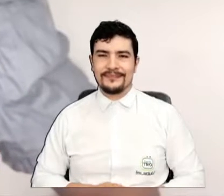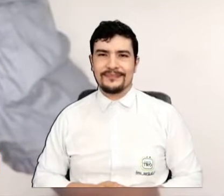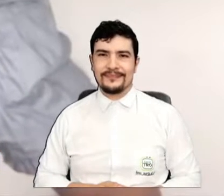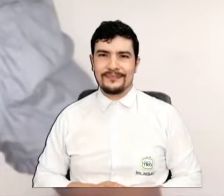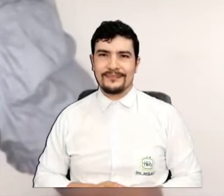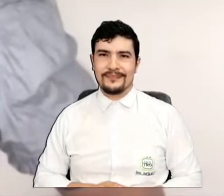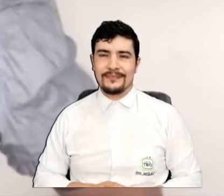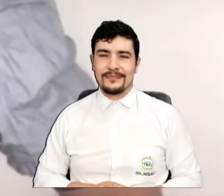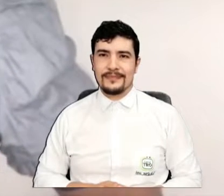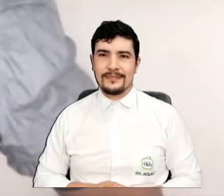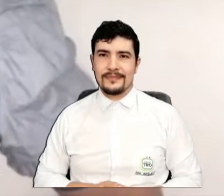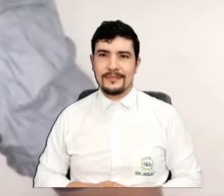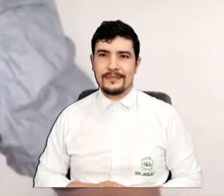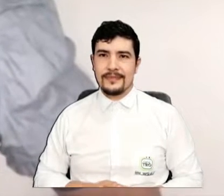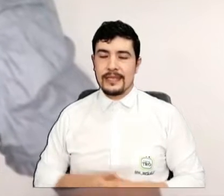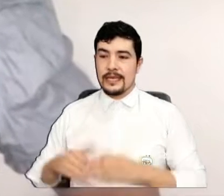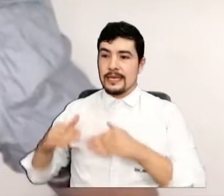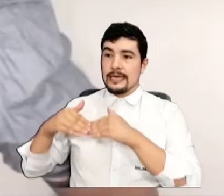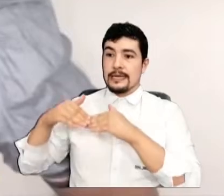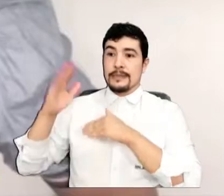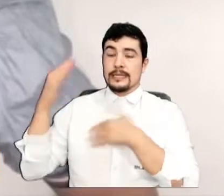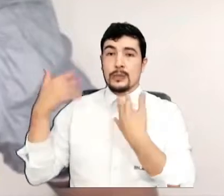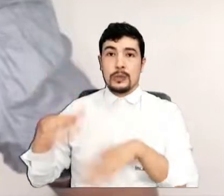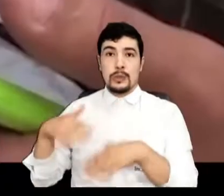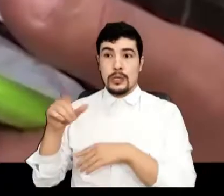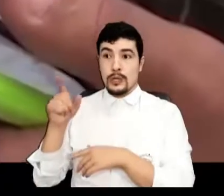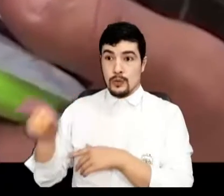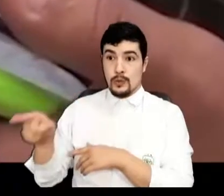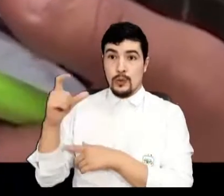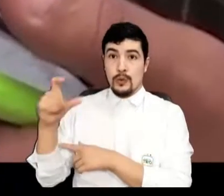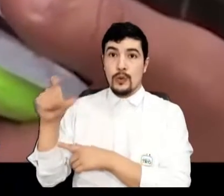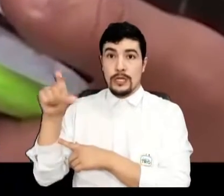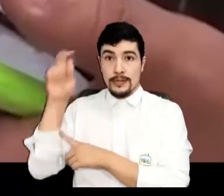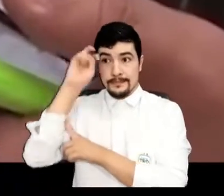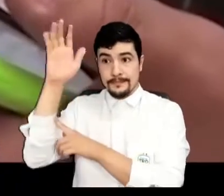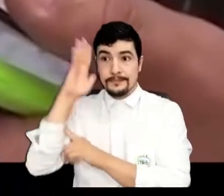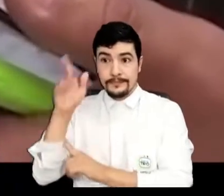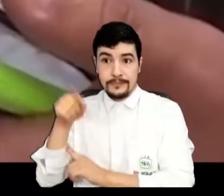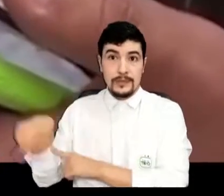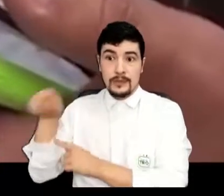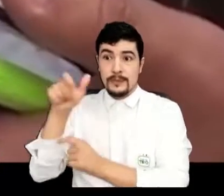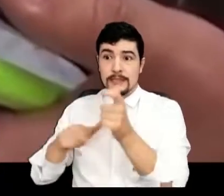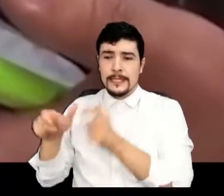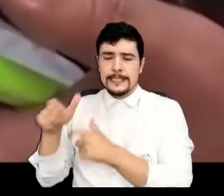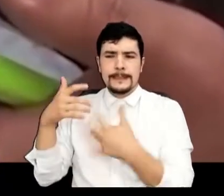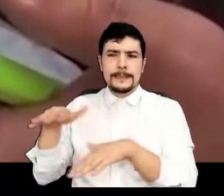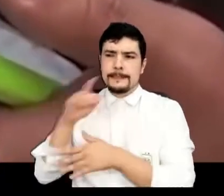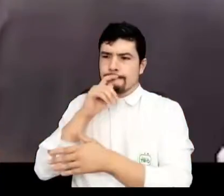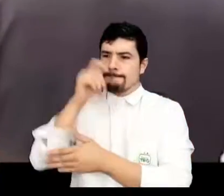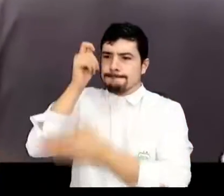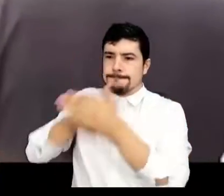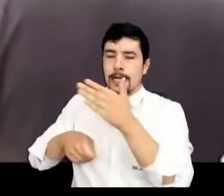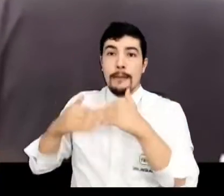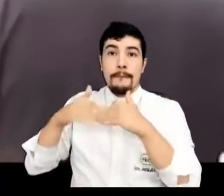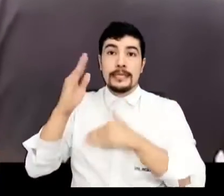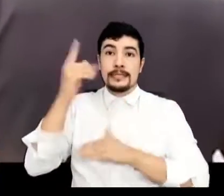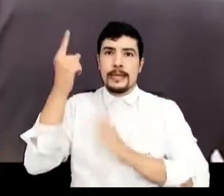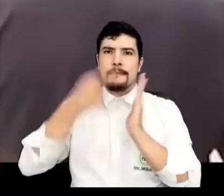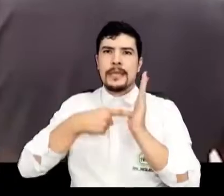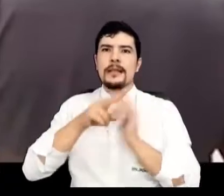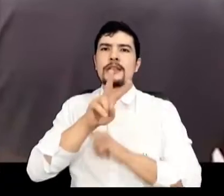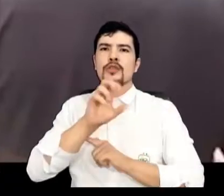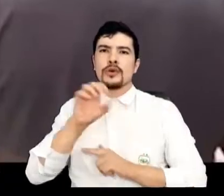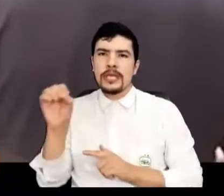por el Gobierno Nacional durante la Semana Santa. Según las autoridades de tránsito, en el departamento se han aplicado más